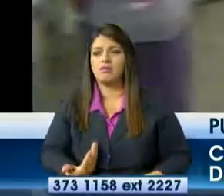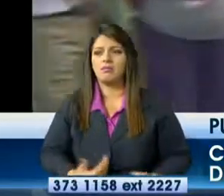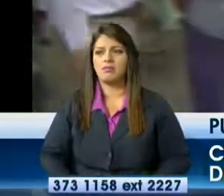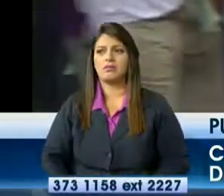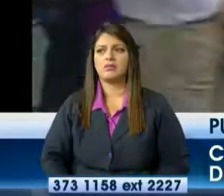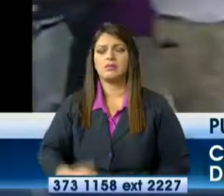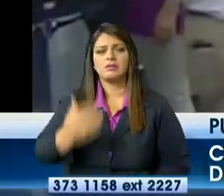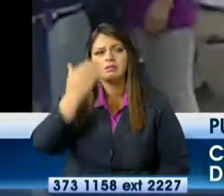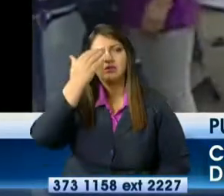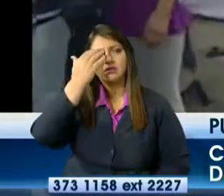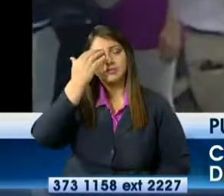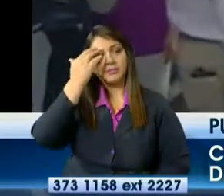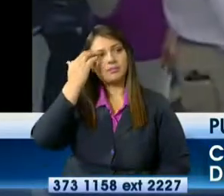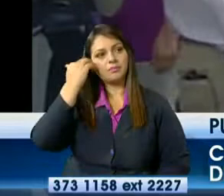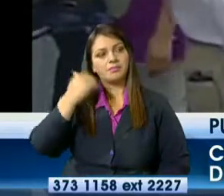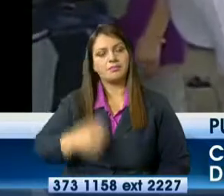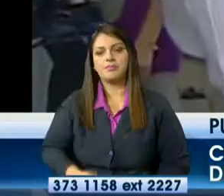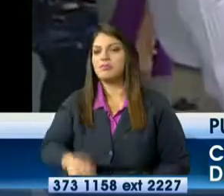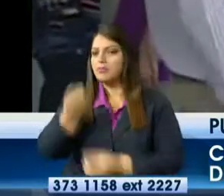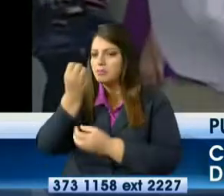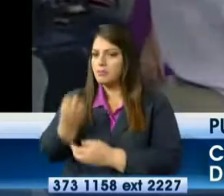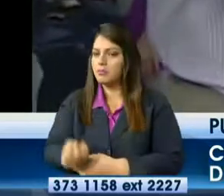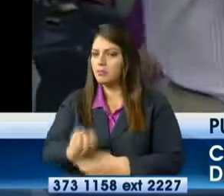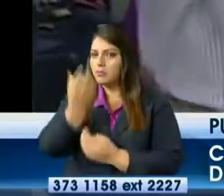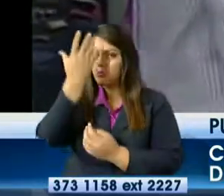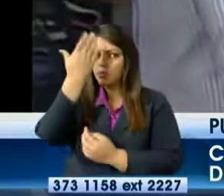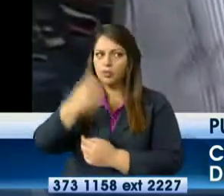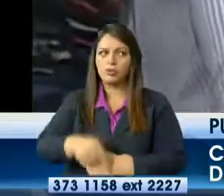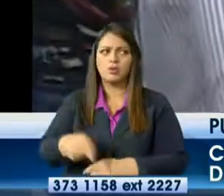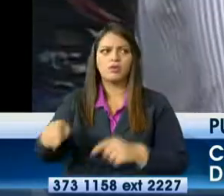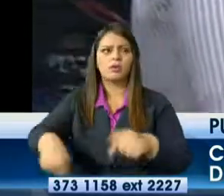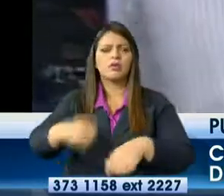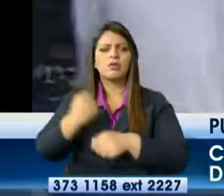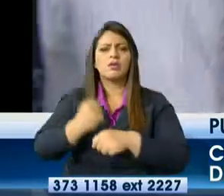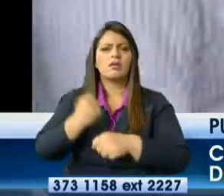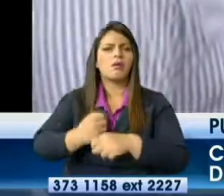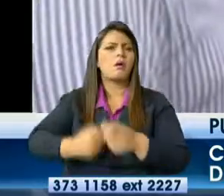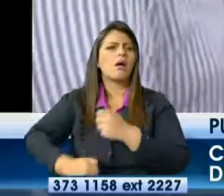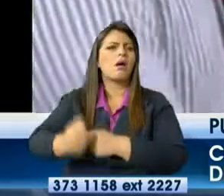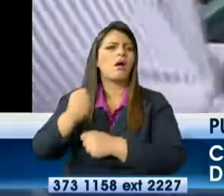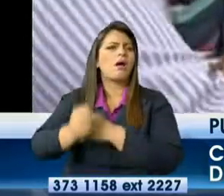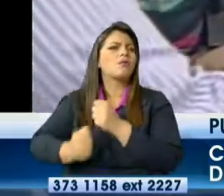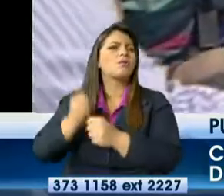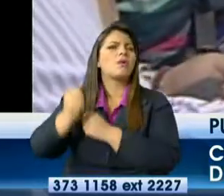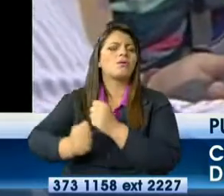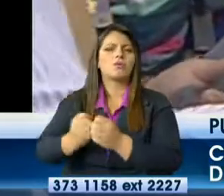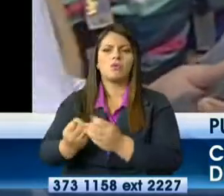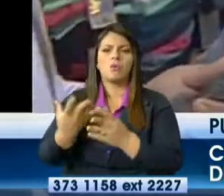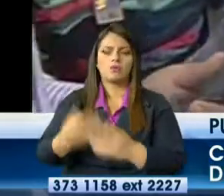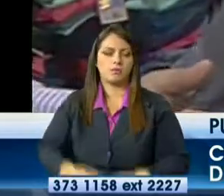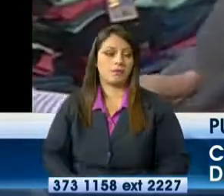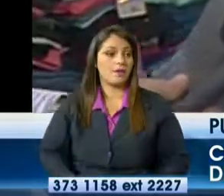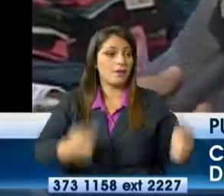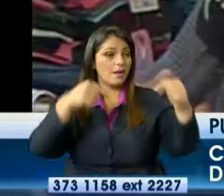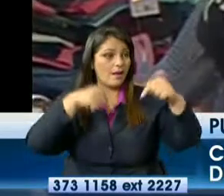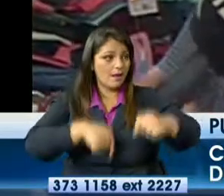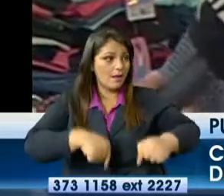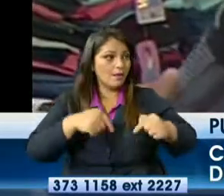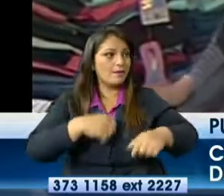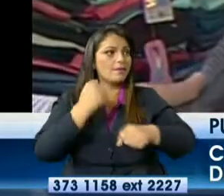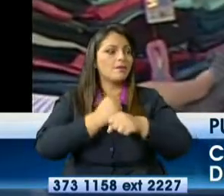de las asociaciones de esta, de Pelileo Siglo XXI. ¿Cuánto tiempo llevan aquí ustedes? Nosotros llevamos alrededor aquí, en este